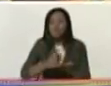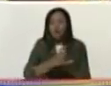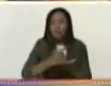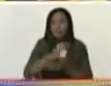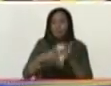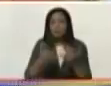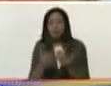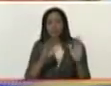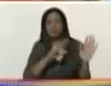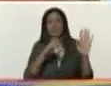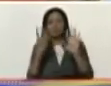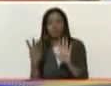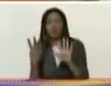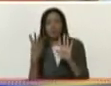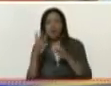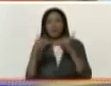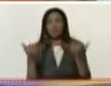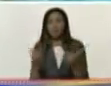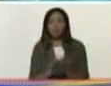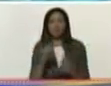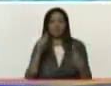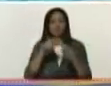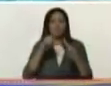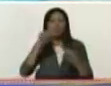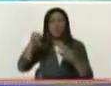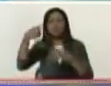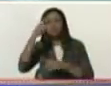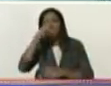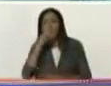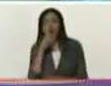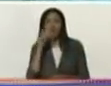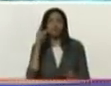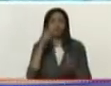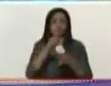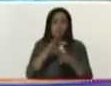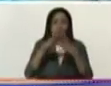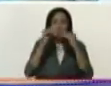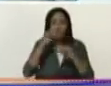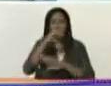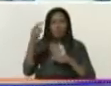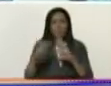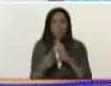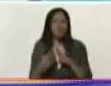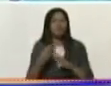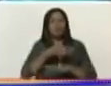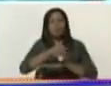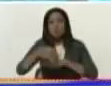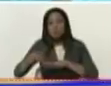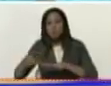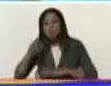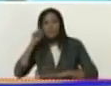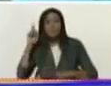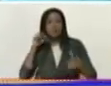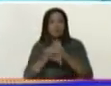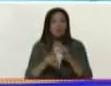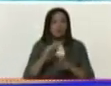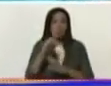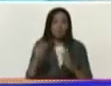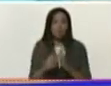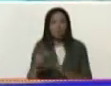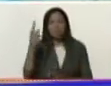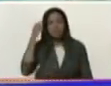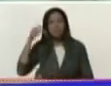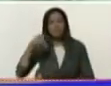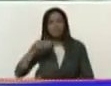a 19 farmacias. El reto para el año que viene es lograr tener en todos los municipios maternidades y farmacias. Y también, presidente, el día de